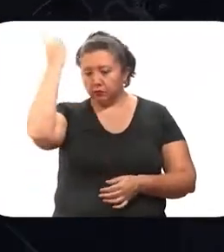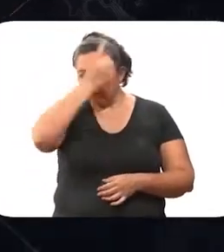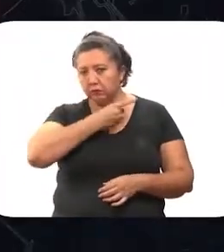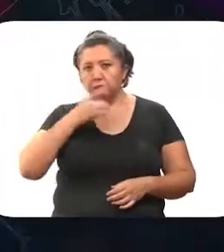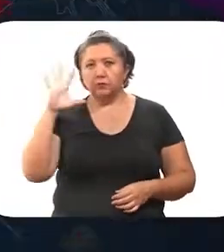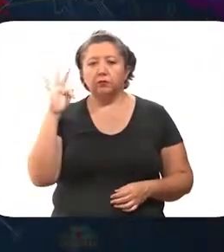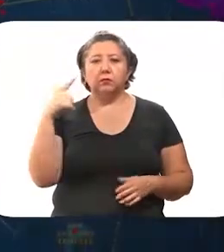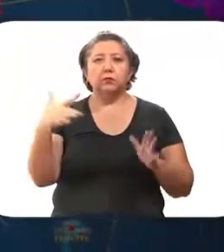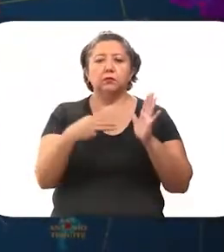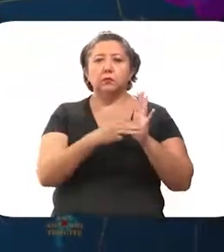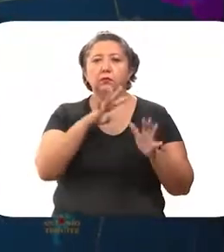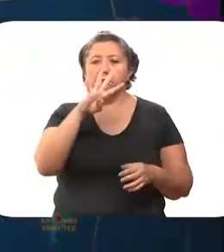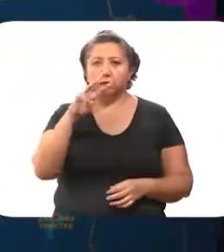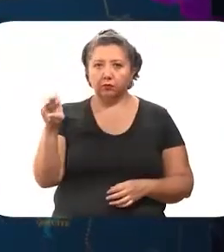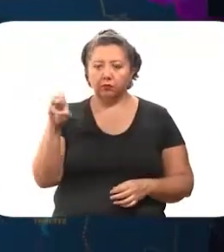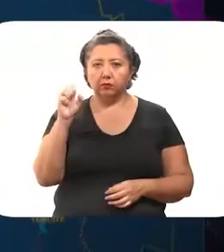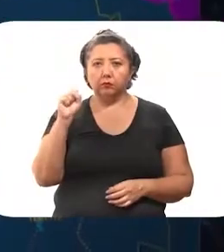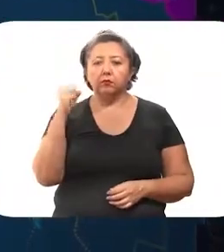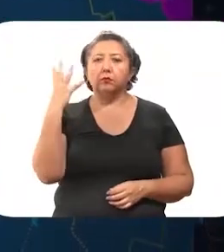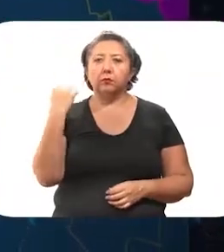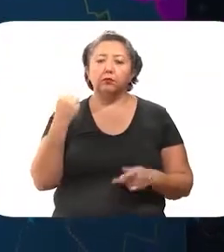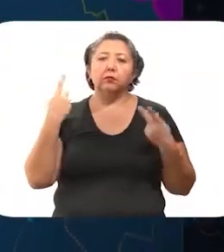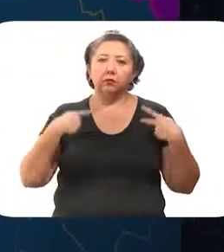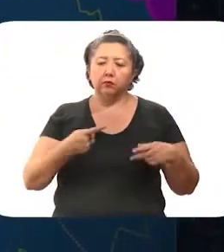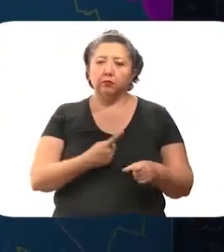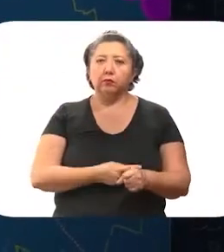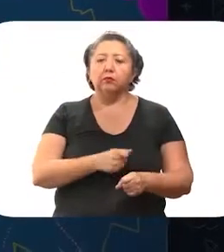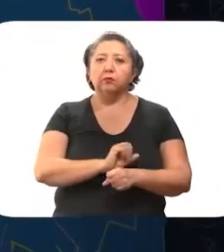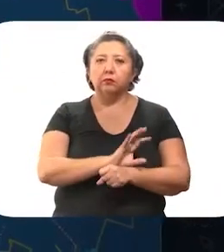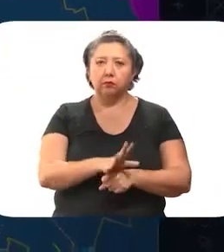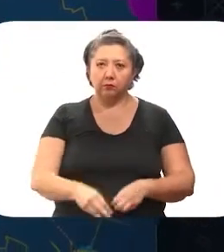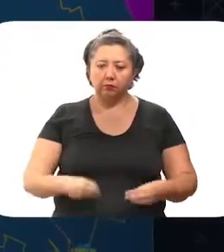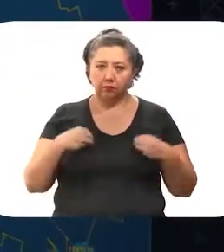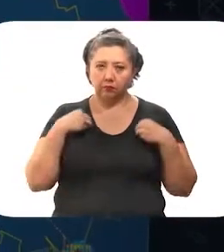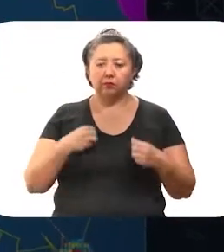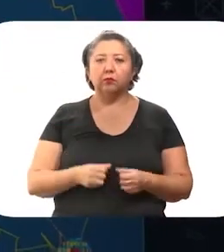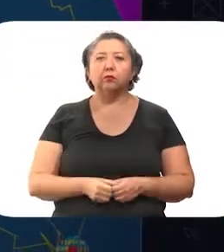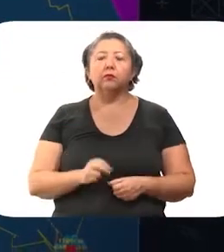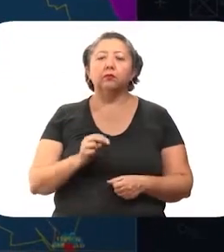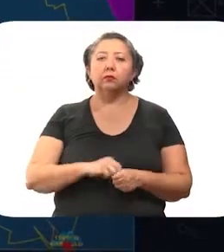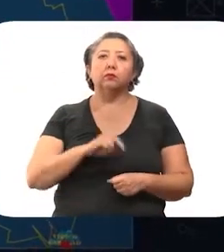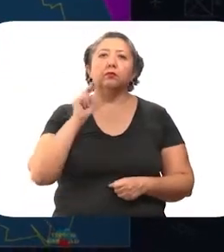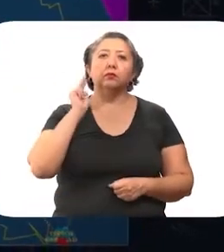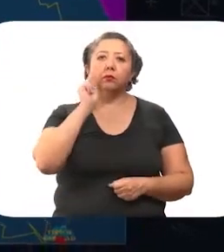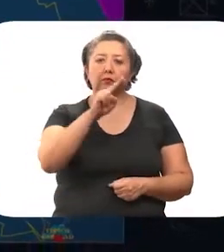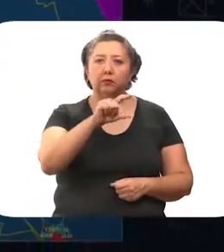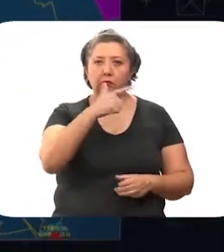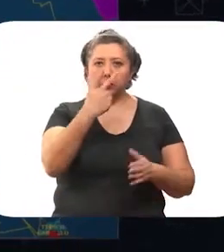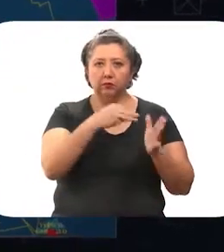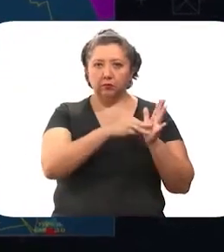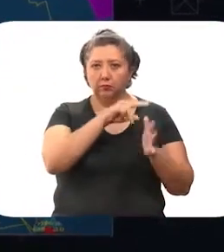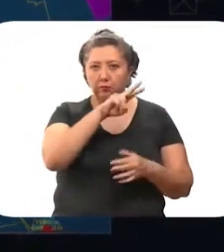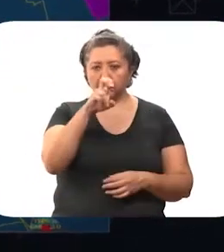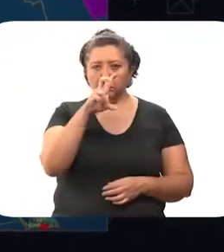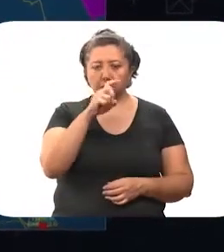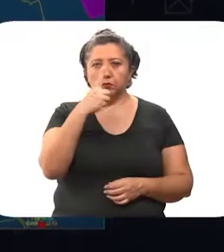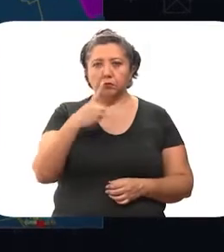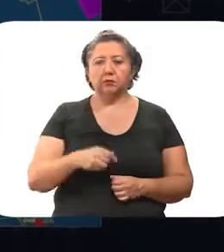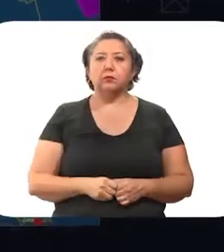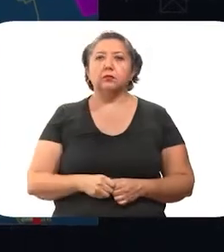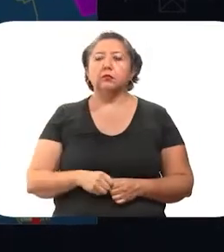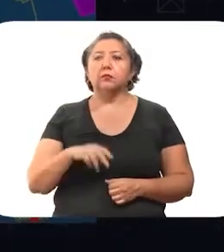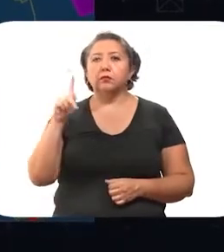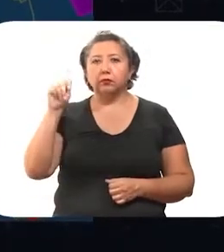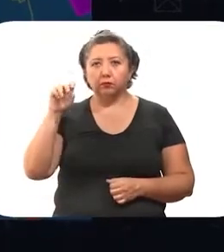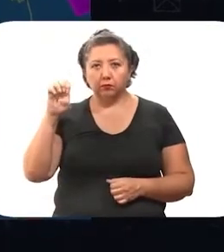diagnosticado 47.369 personas contagiadas de coronavirus que viven en la zona norte 12.231, en